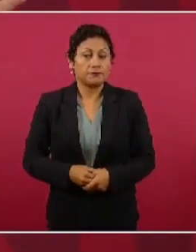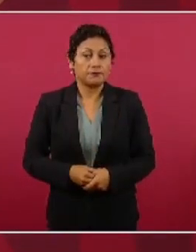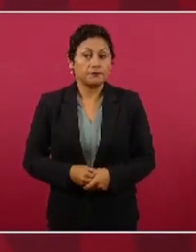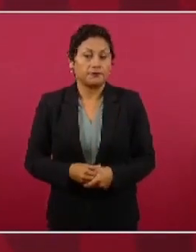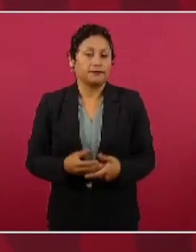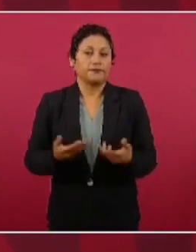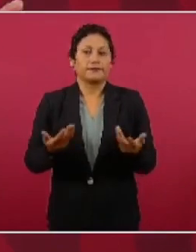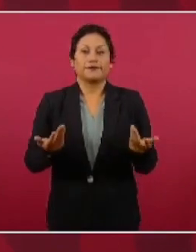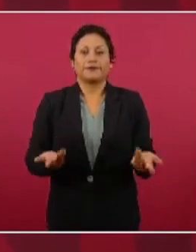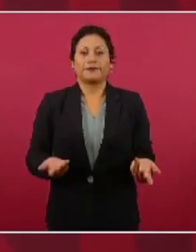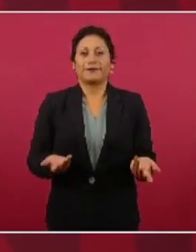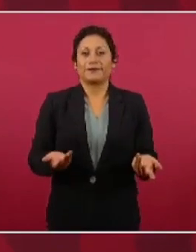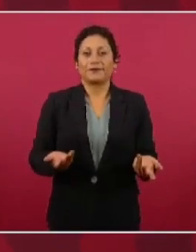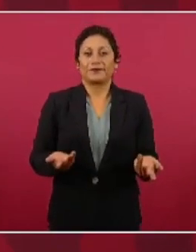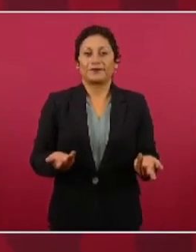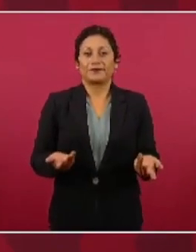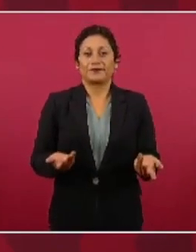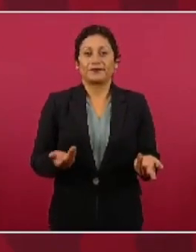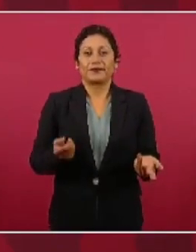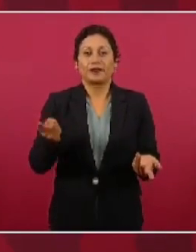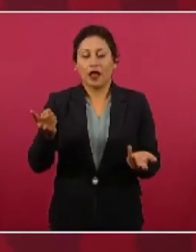y ya es no.